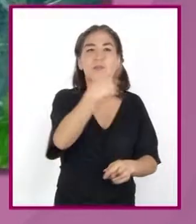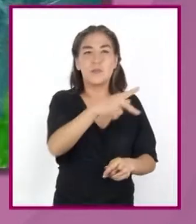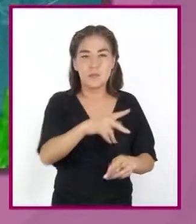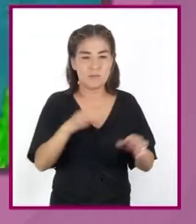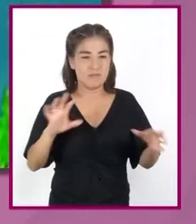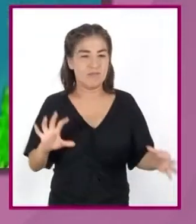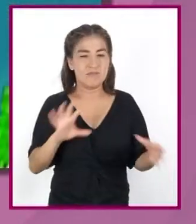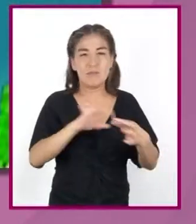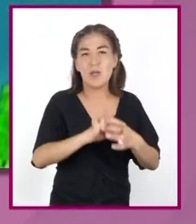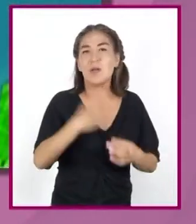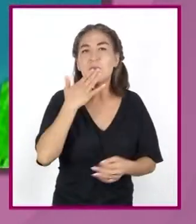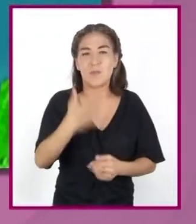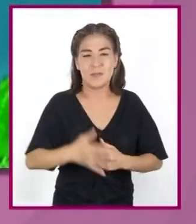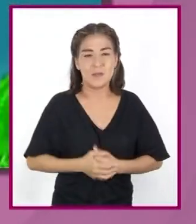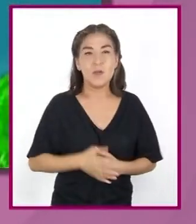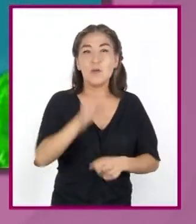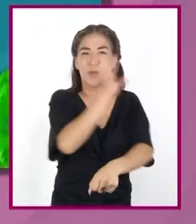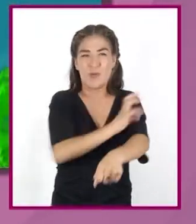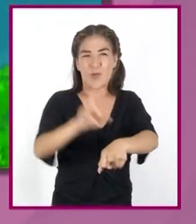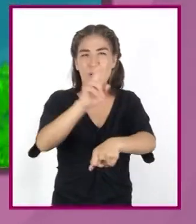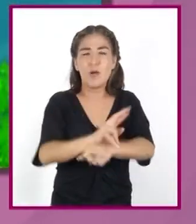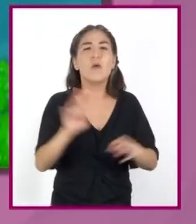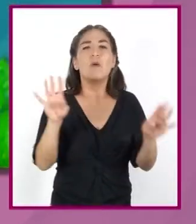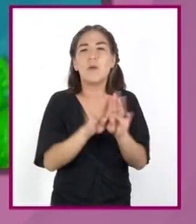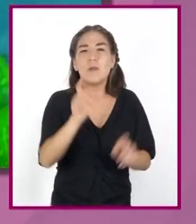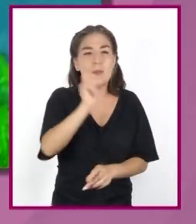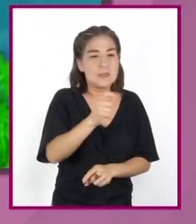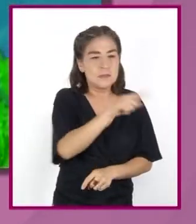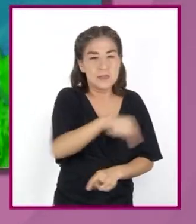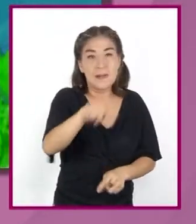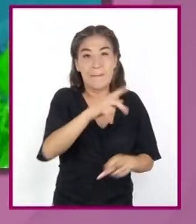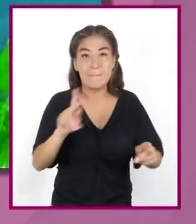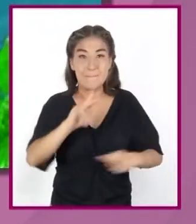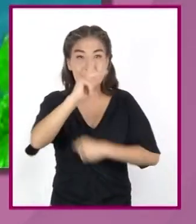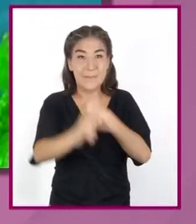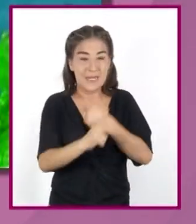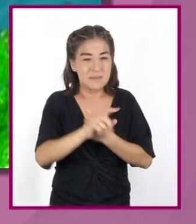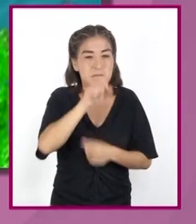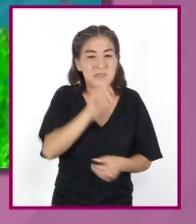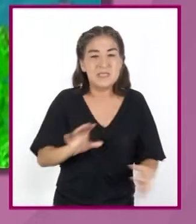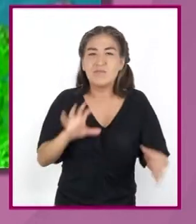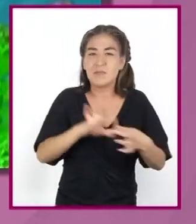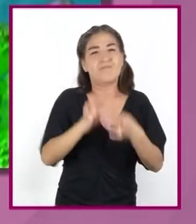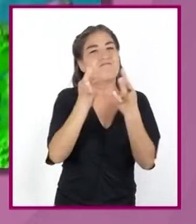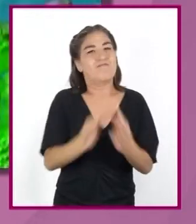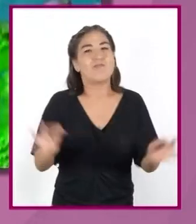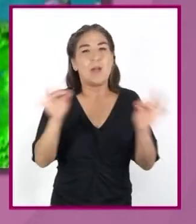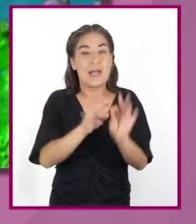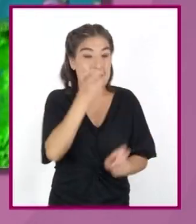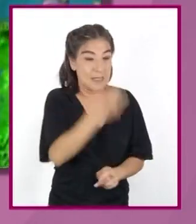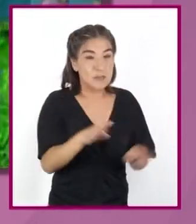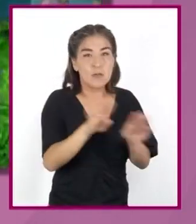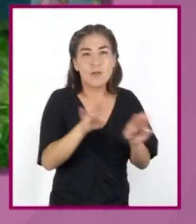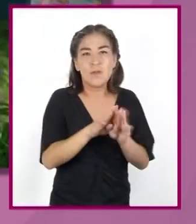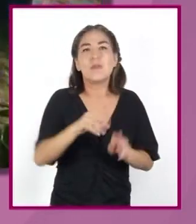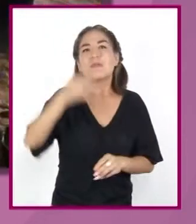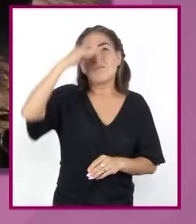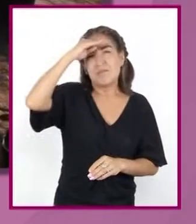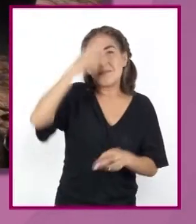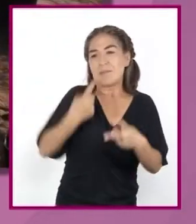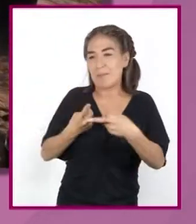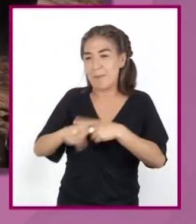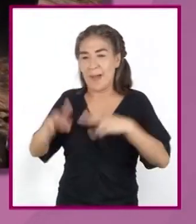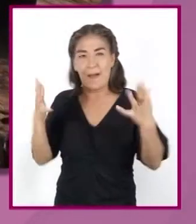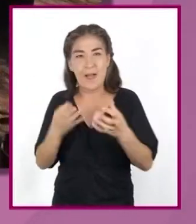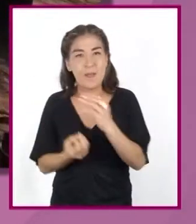ecosistemas. La coordinación internacional entre los países que lo conforman es fundamental, ya que esta iniciativa promueve a